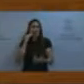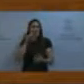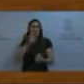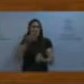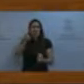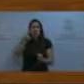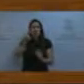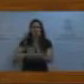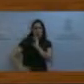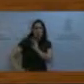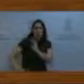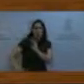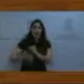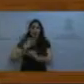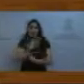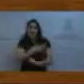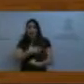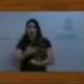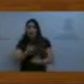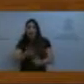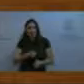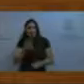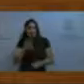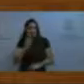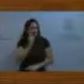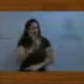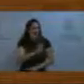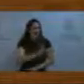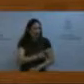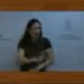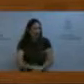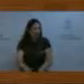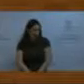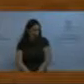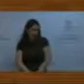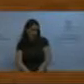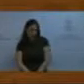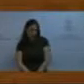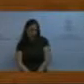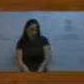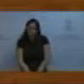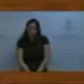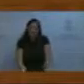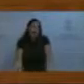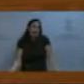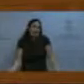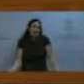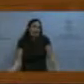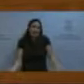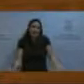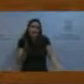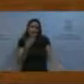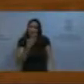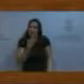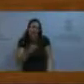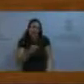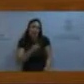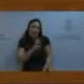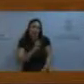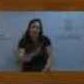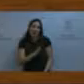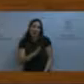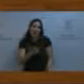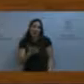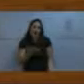plazo y que si queremos más información llamemos? Oigan, a mí me parece, sinceramente, una broma de